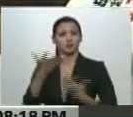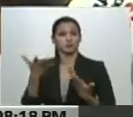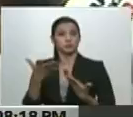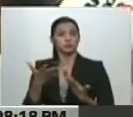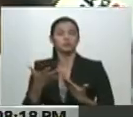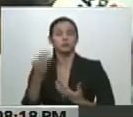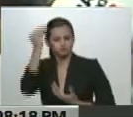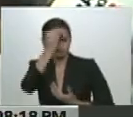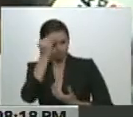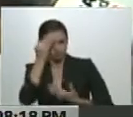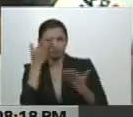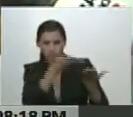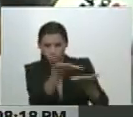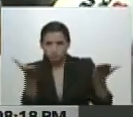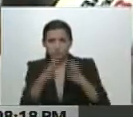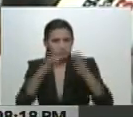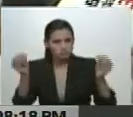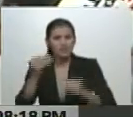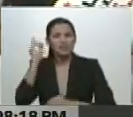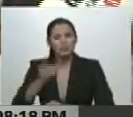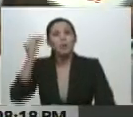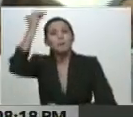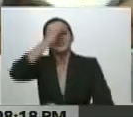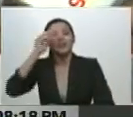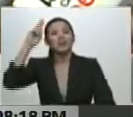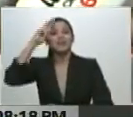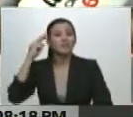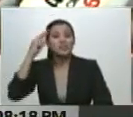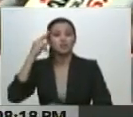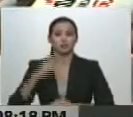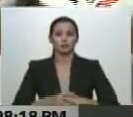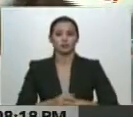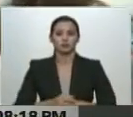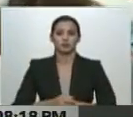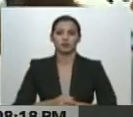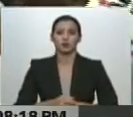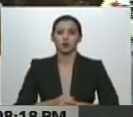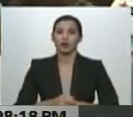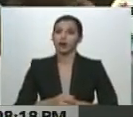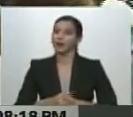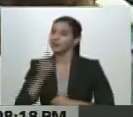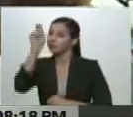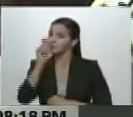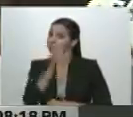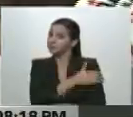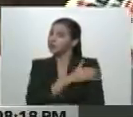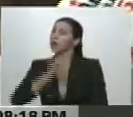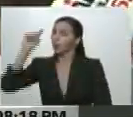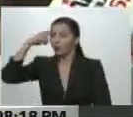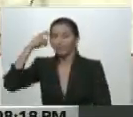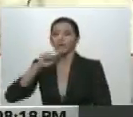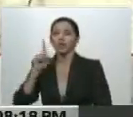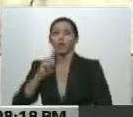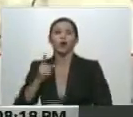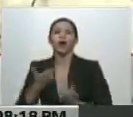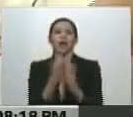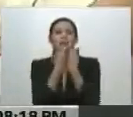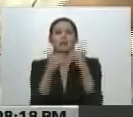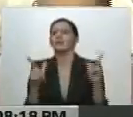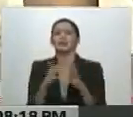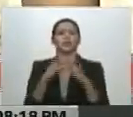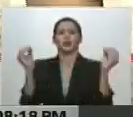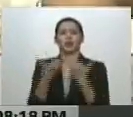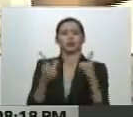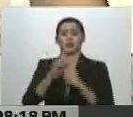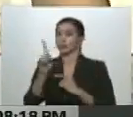una reflexión para todos. Hay que recordarle a esta derecha que no se le entregó un cheque en blanco y que hay un pueblo que está en pie de lucha. Se declaran